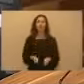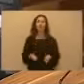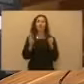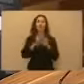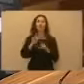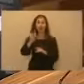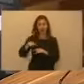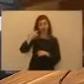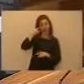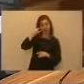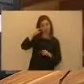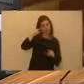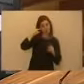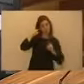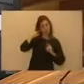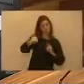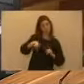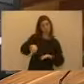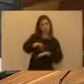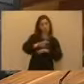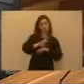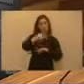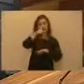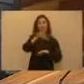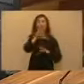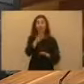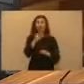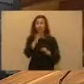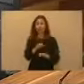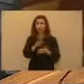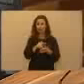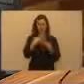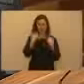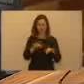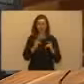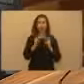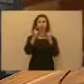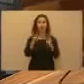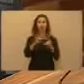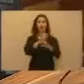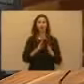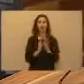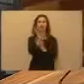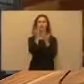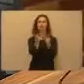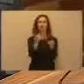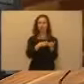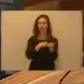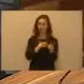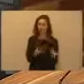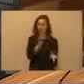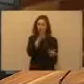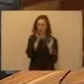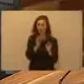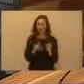su llamada. La mala gestión de horarios y turnos de trabajo hace que no haya personal para incendios forestales. Es una jugada redonda cuando ustedes dicen que la